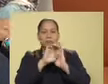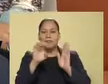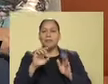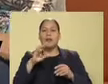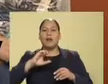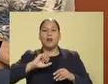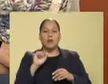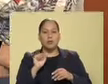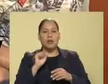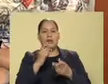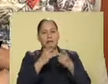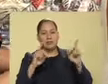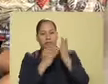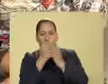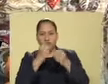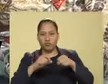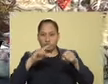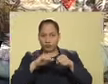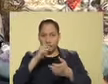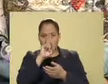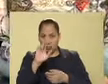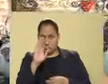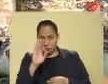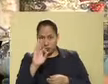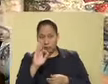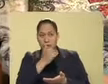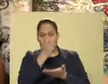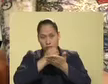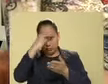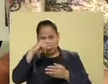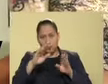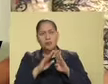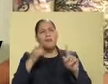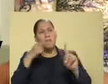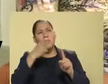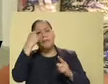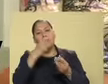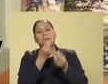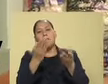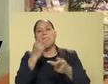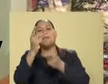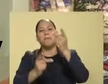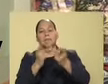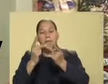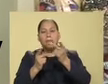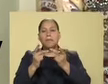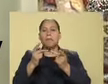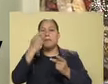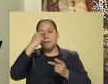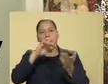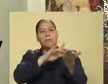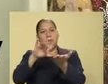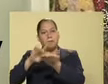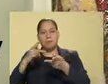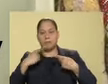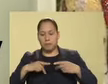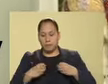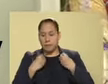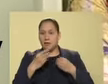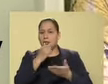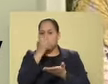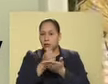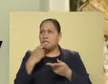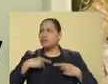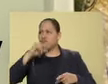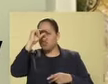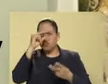Fondo de Desarrollo Social de la Ciudad de México tiene la finalidad de brindar créditos para apoyar a los capitalinos emprendedores, así